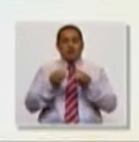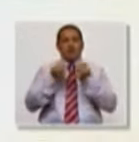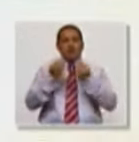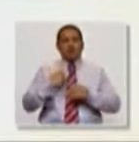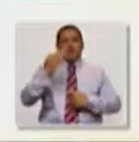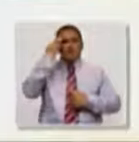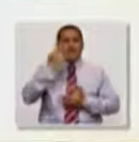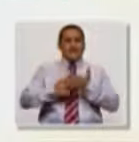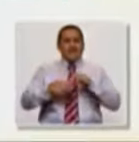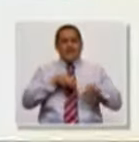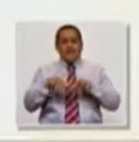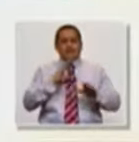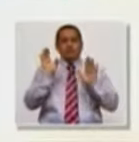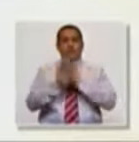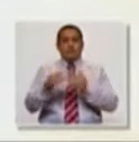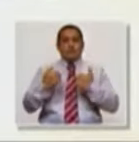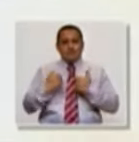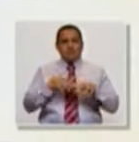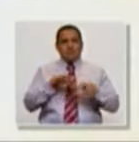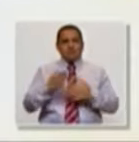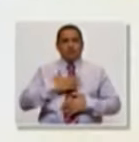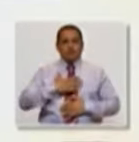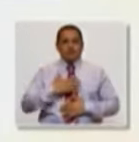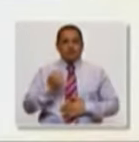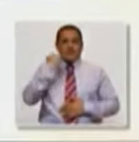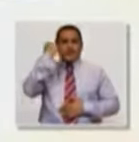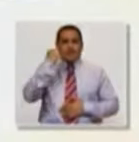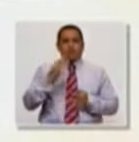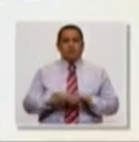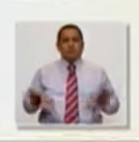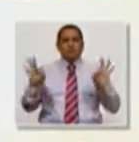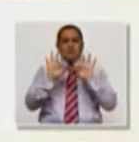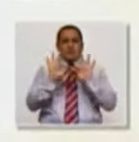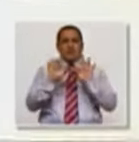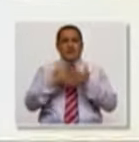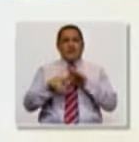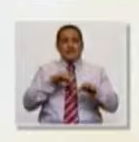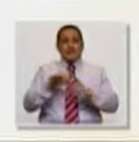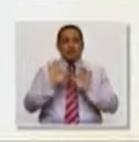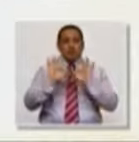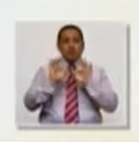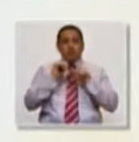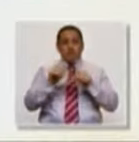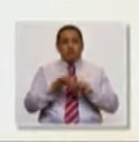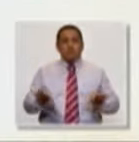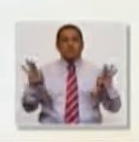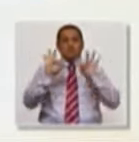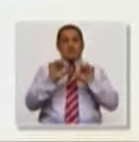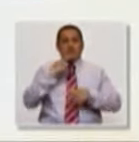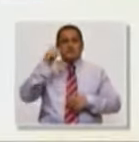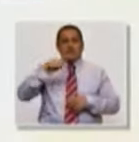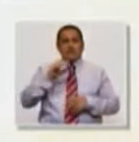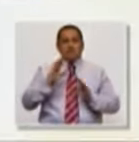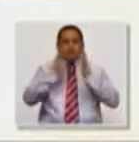qué hacer cuando tenemos que hacer valer nuestros derechos fundamentales. Que hacer precisamente eso, fundamentales, requieren de